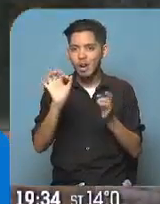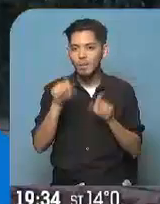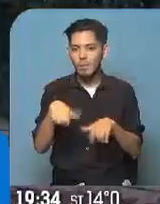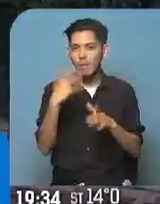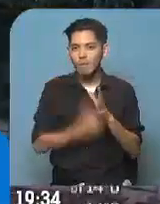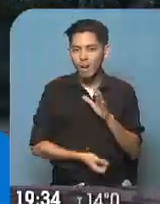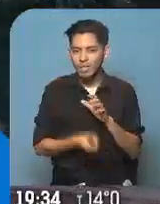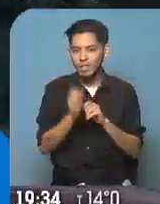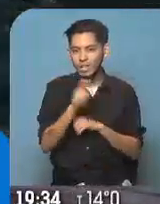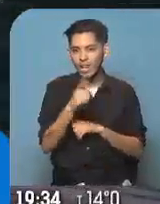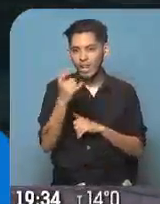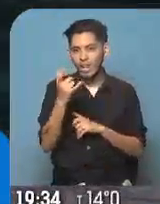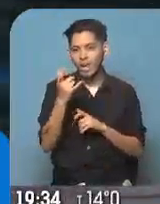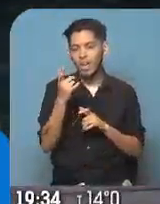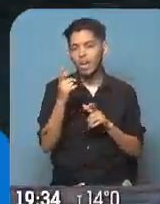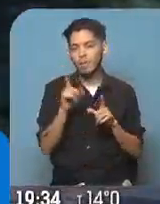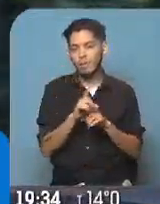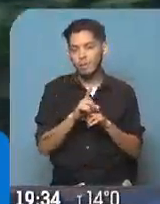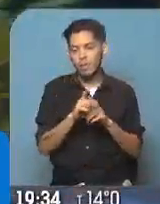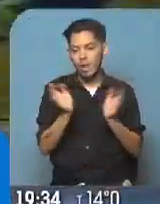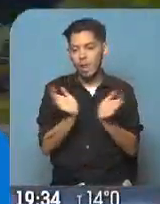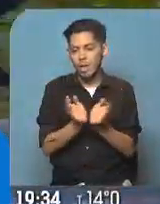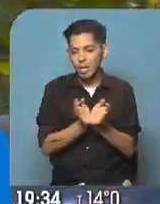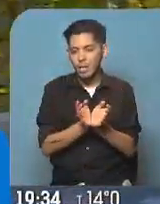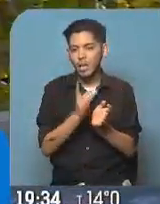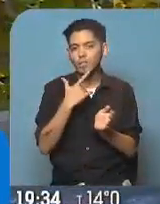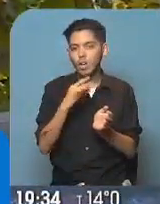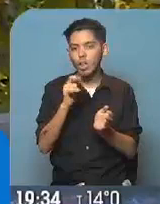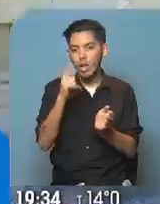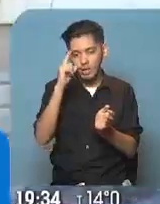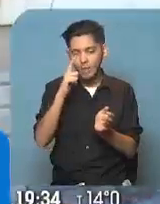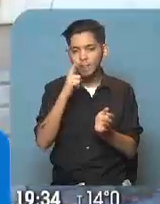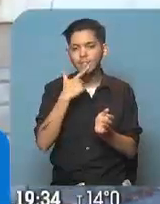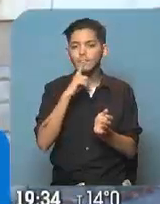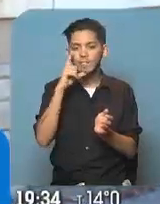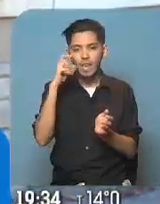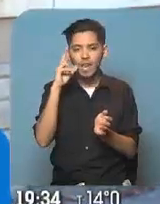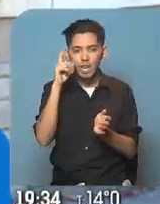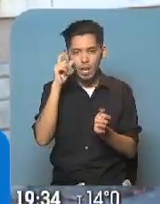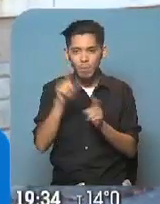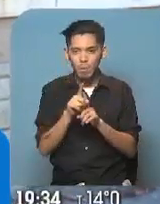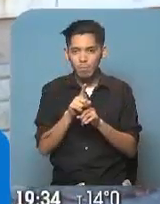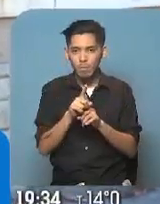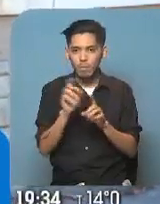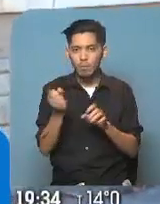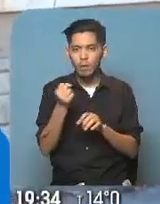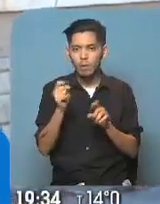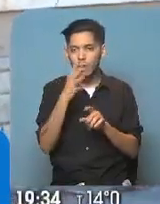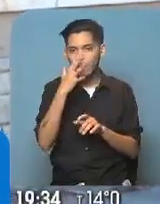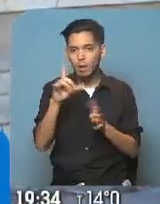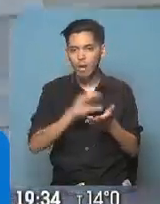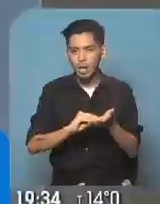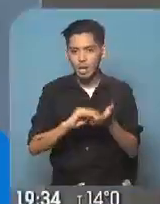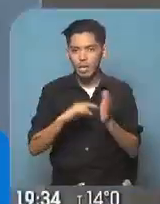imprenta en la placa en que dice esquina Soda Stereo. Aquí nació la banda, ícono del rock nacional y latinoamericano. Luego la legislatura de la